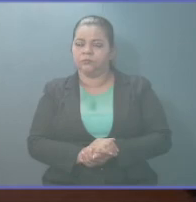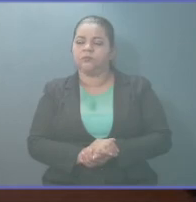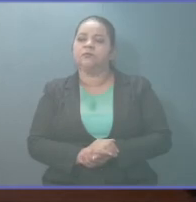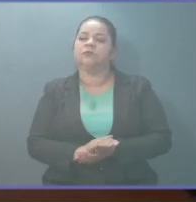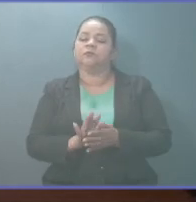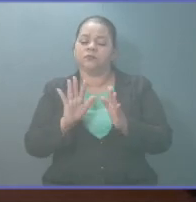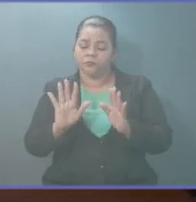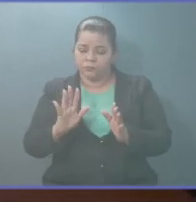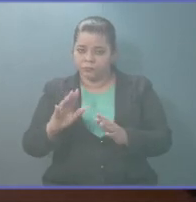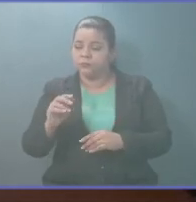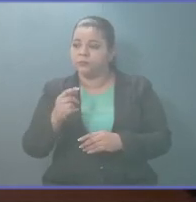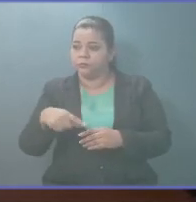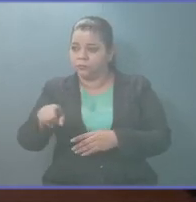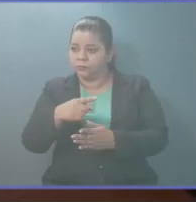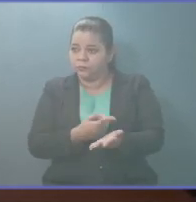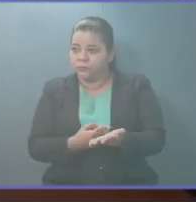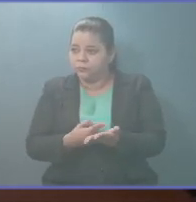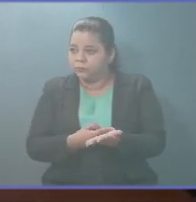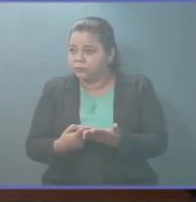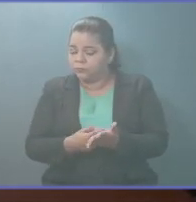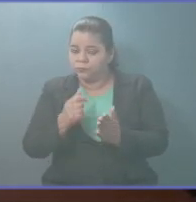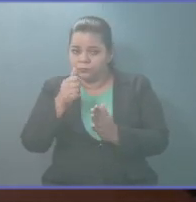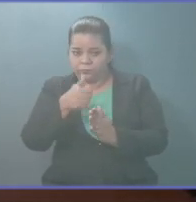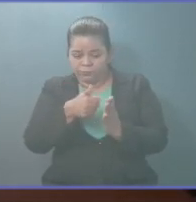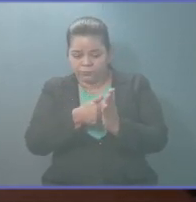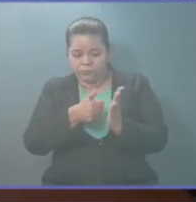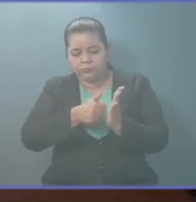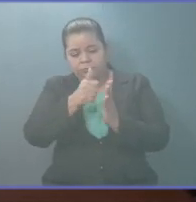Someto a consideración esta observación, colegas.